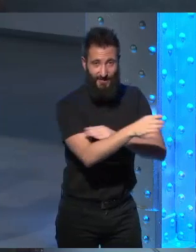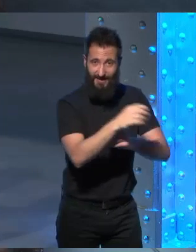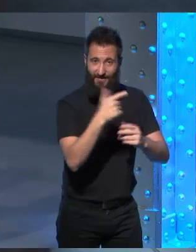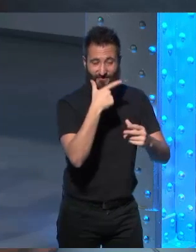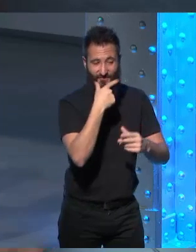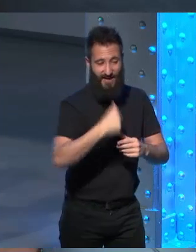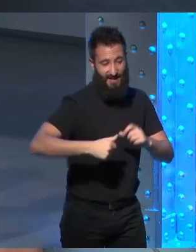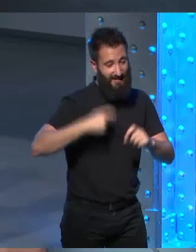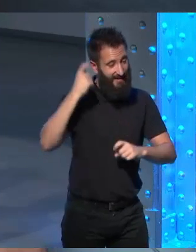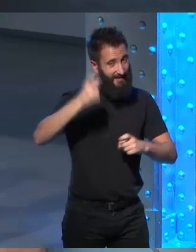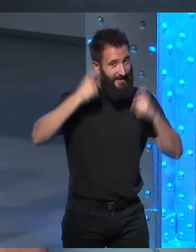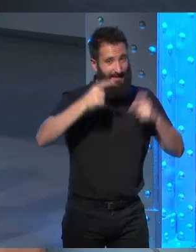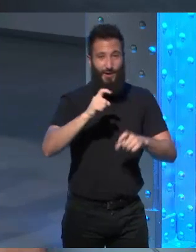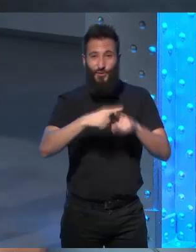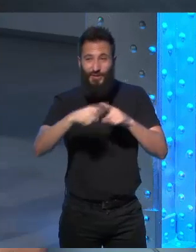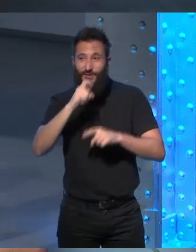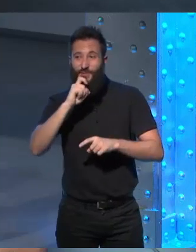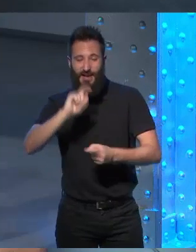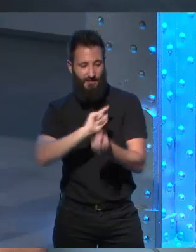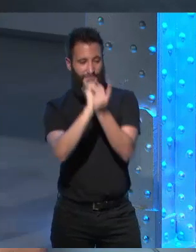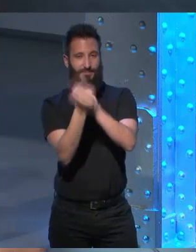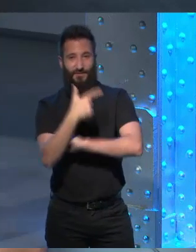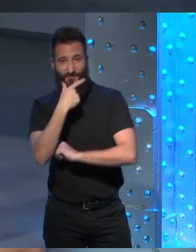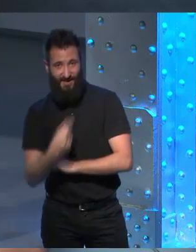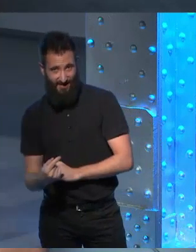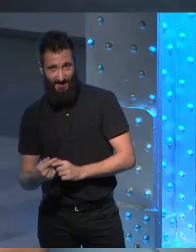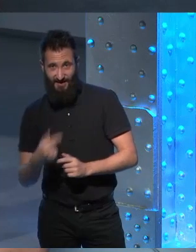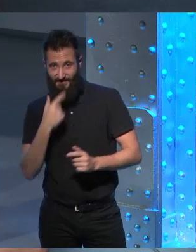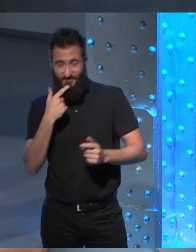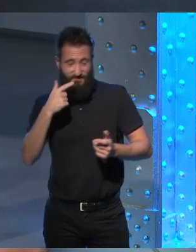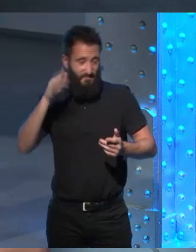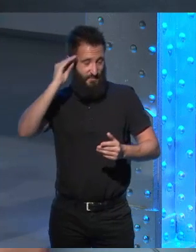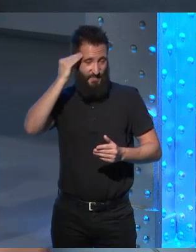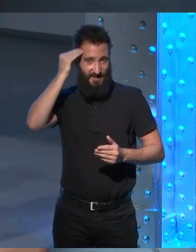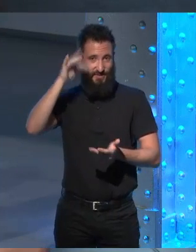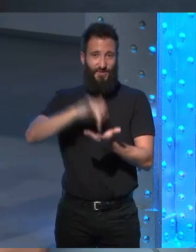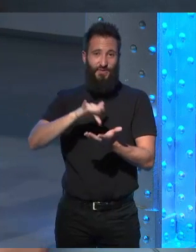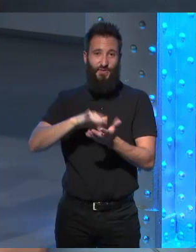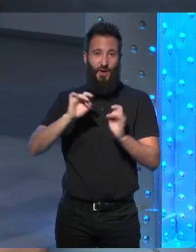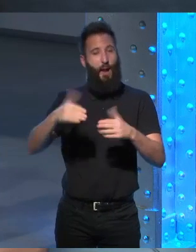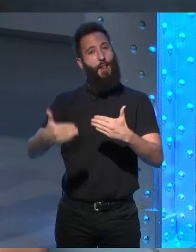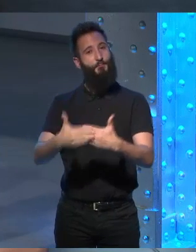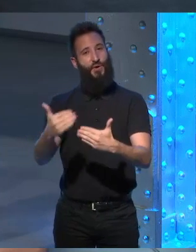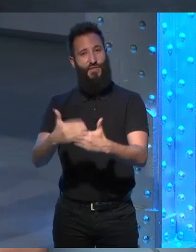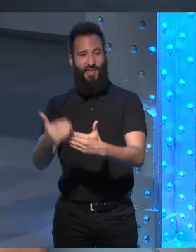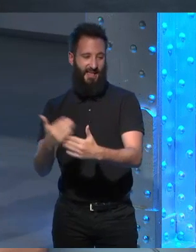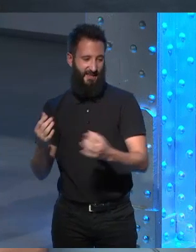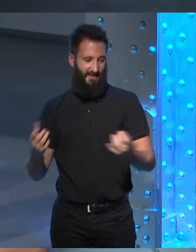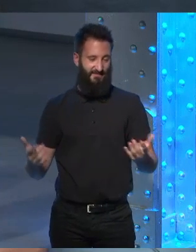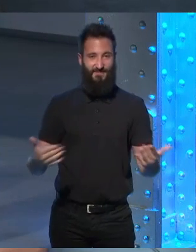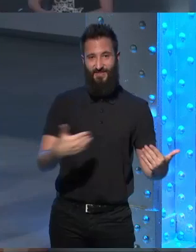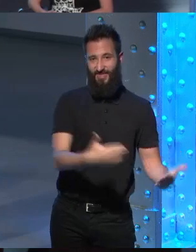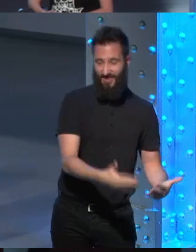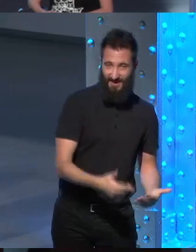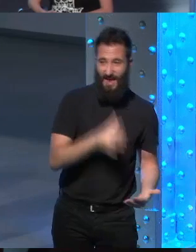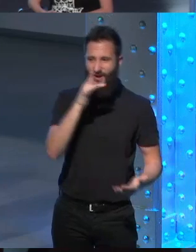complicado lo complejo, ¿no? Sería un poco la idea. Así que, no sé, me parece que está un poco de modé, ¿no? Claro, pero ya que hemos vuelto a